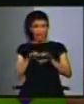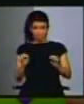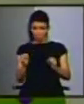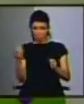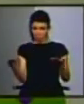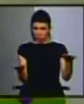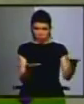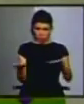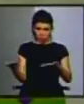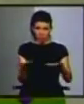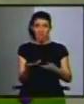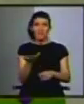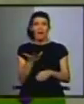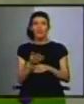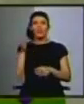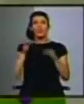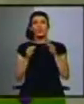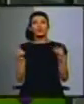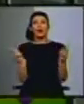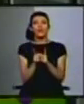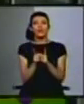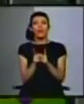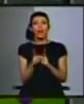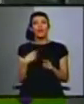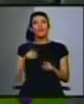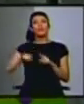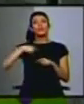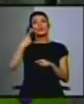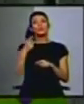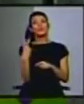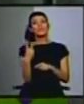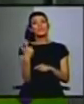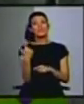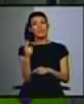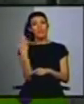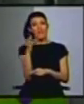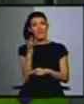abreviado. El tribunal fijó la audiencia de preparación para el próximo 27 de febrero.